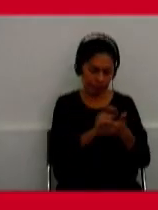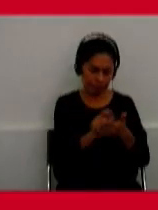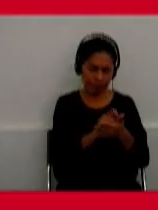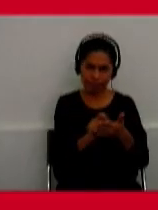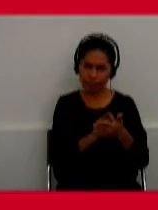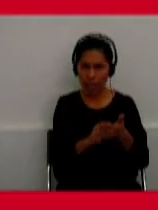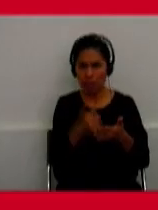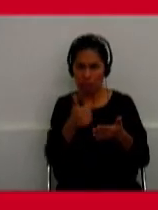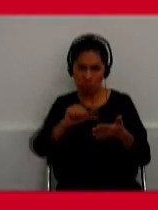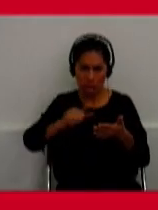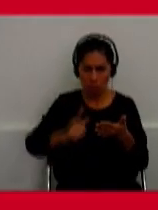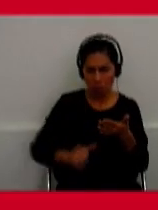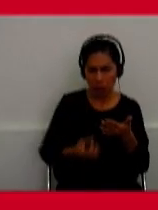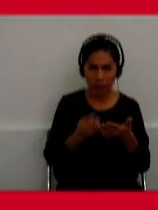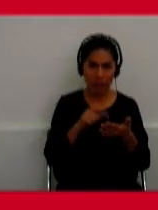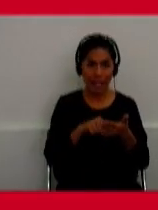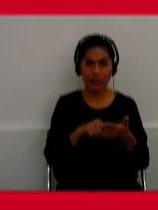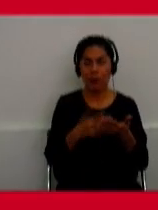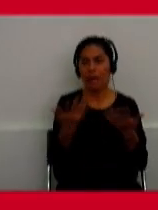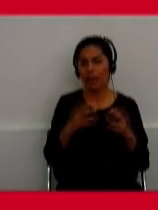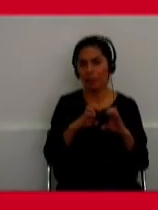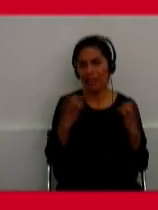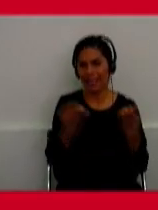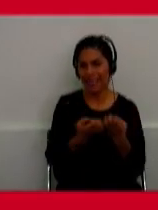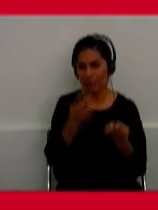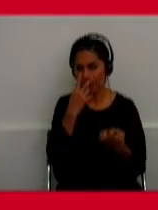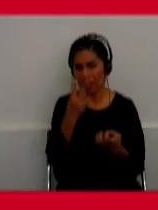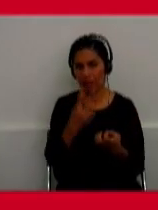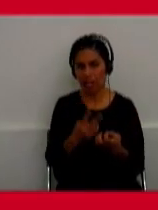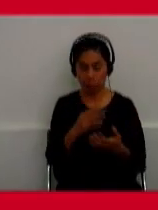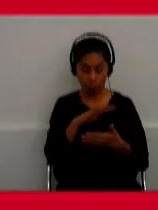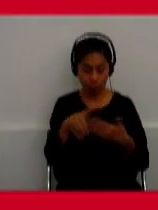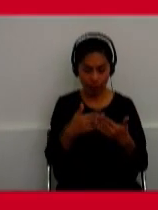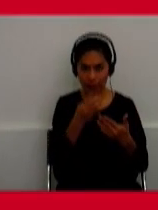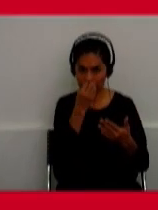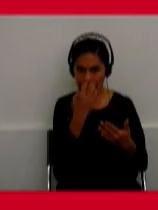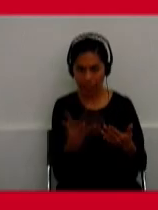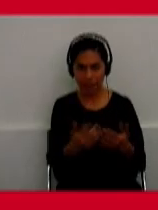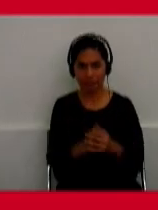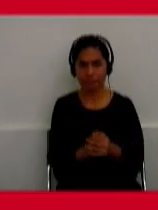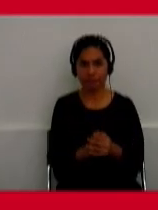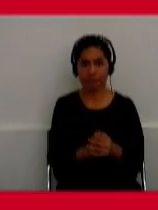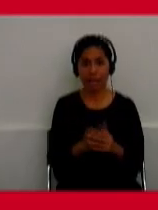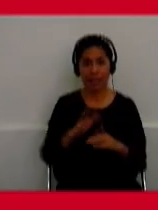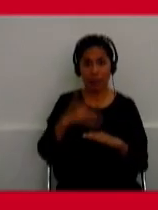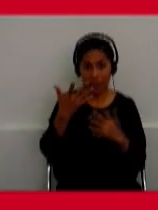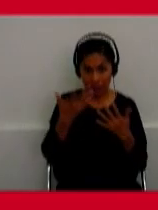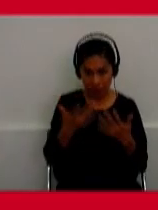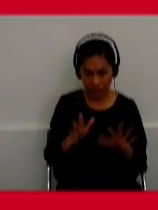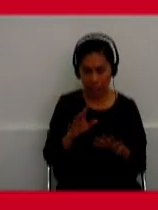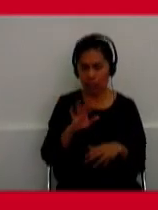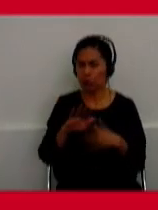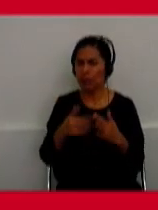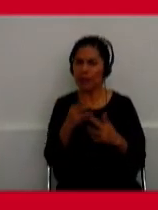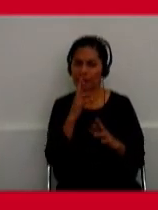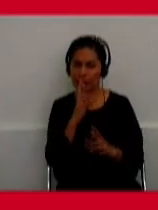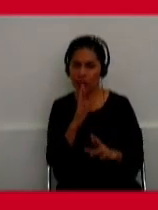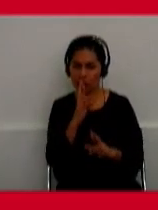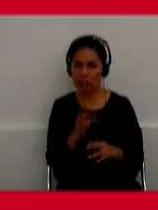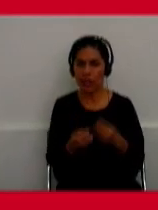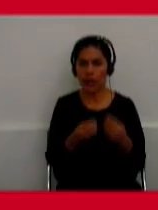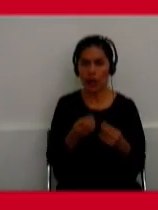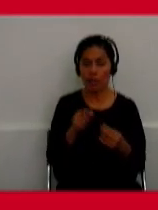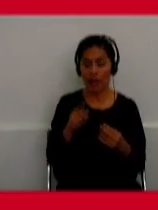poder definir estos equipos a gran escala y después de eso, analizar los resultados para ver cuál